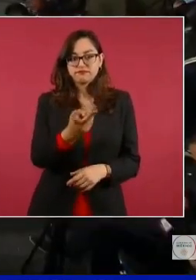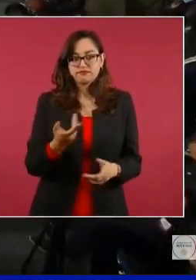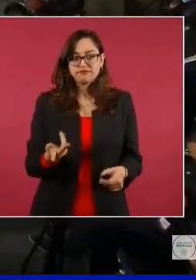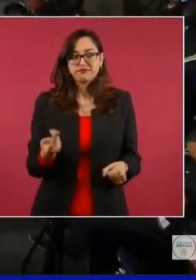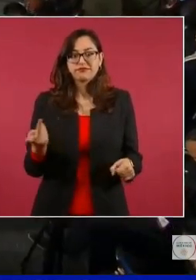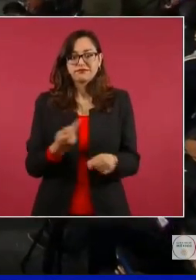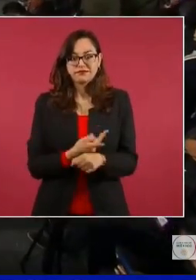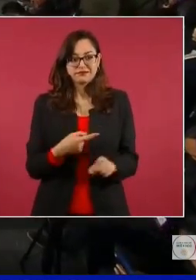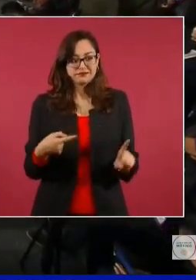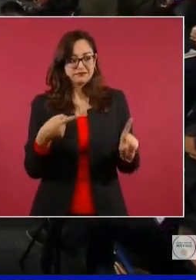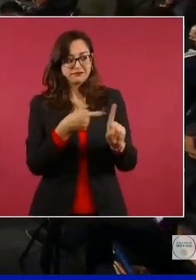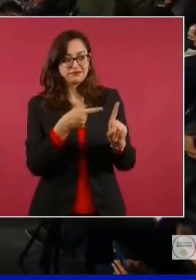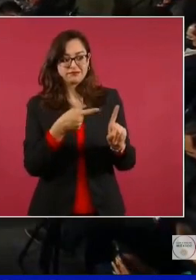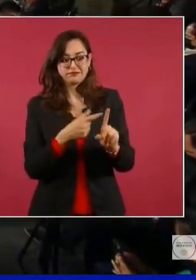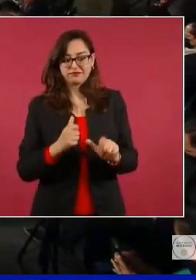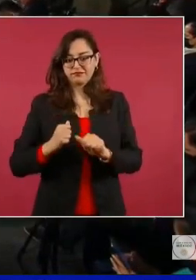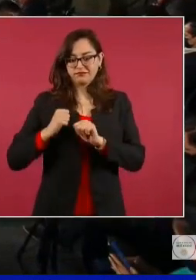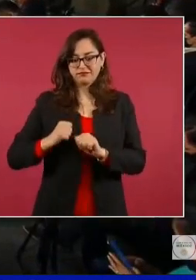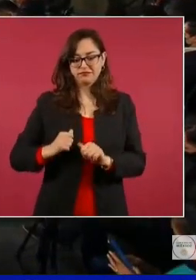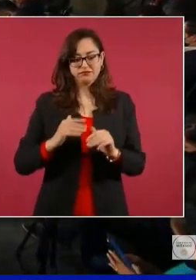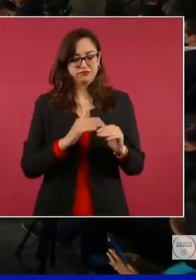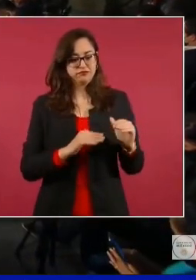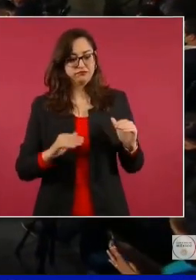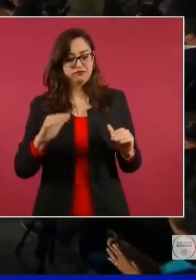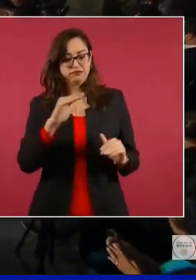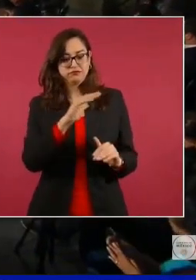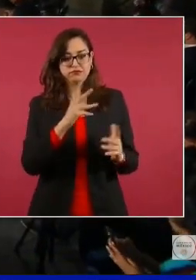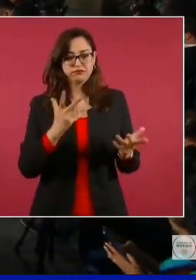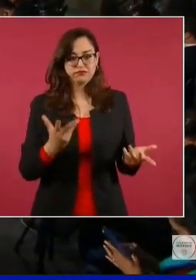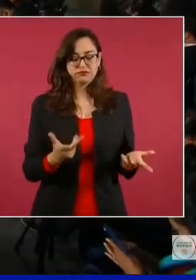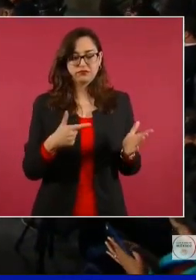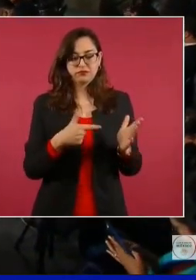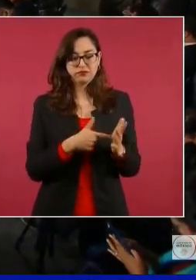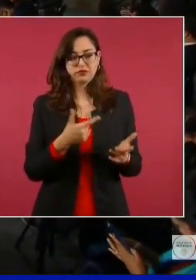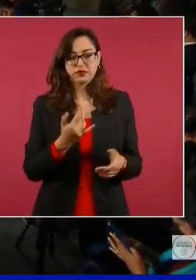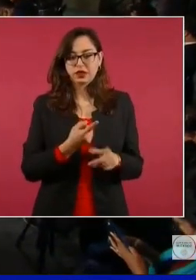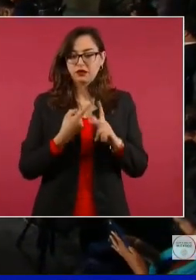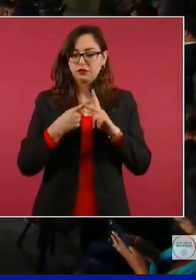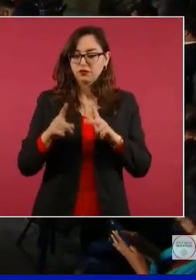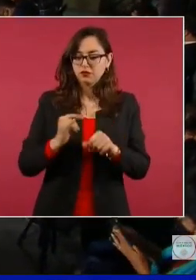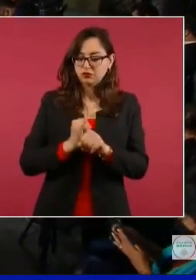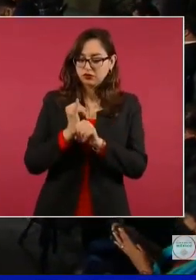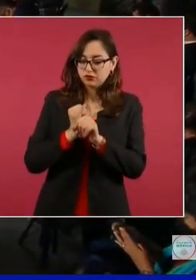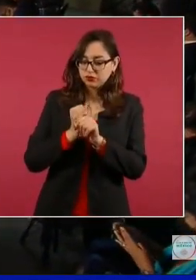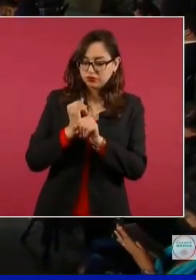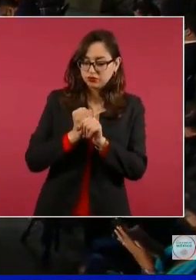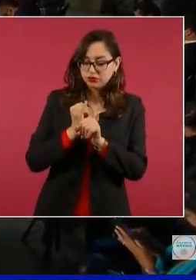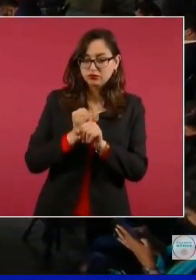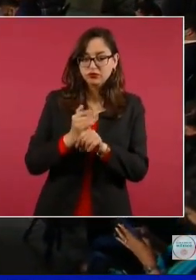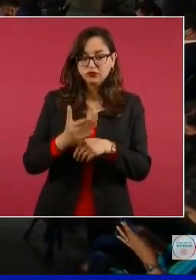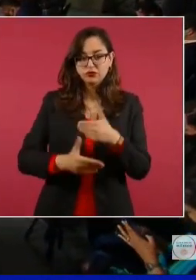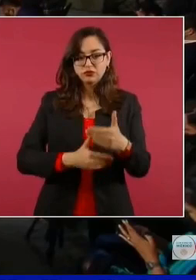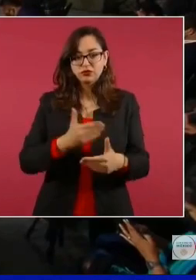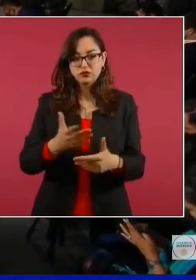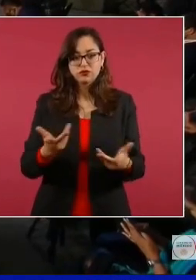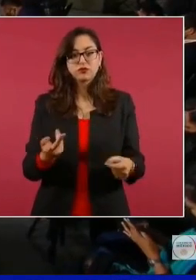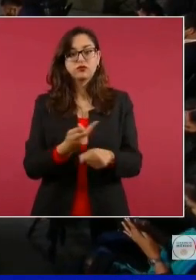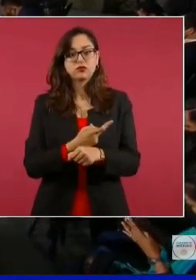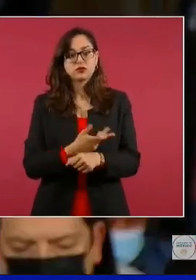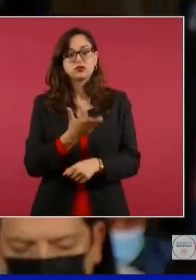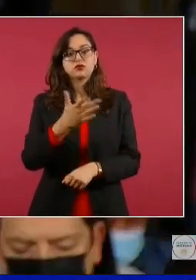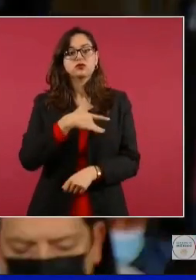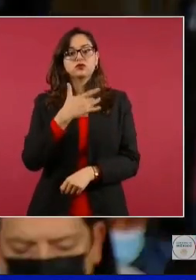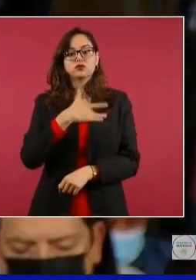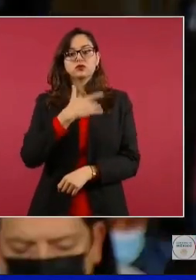trata de un personaje de alto calibre, el personaje que llevó la investigación en primera instancia de los jóvenes estudiantes, su opinión